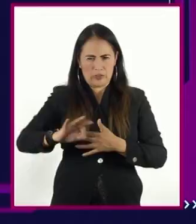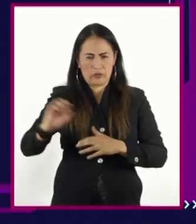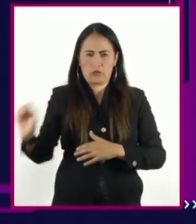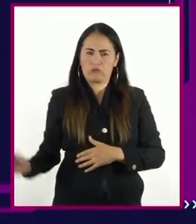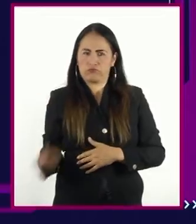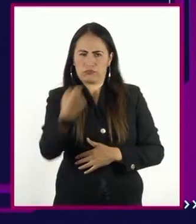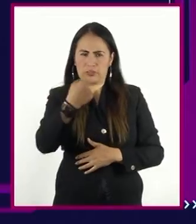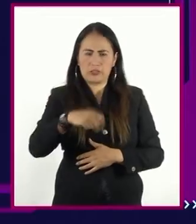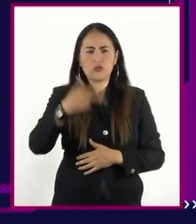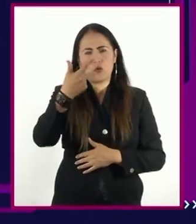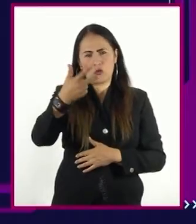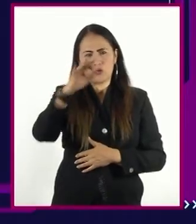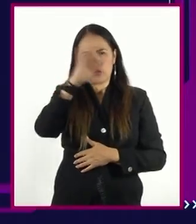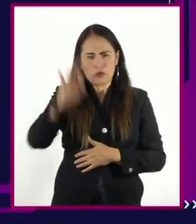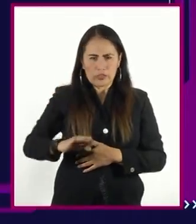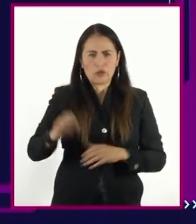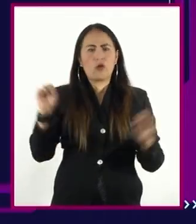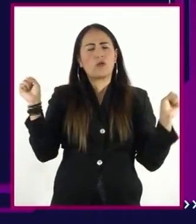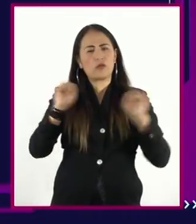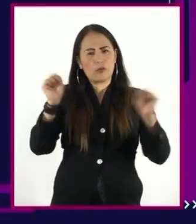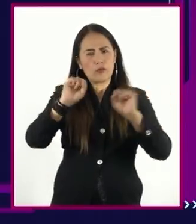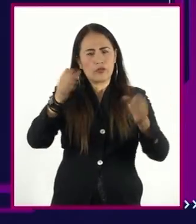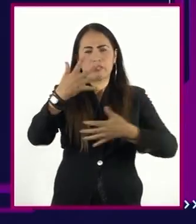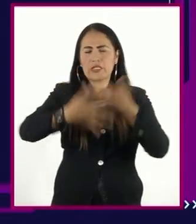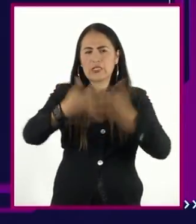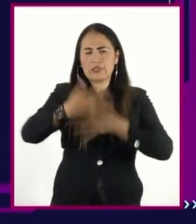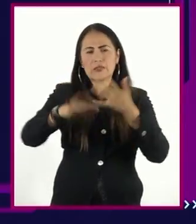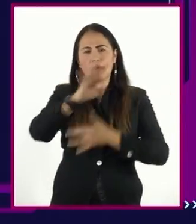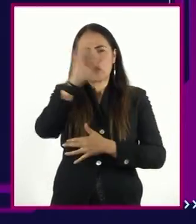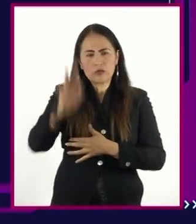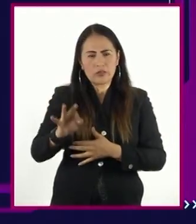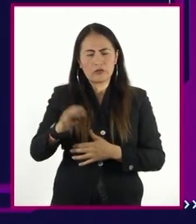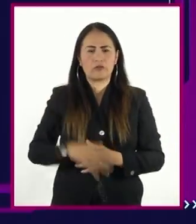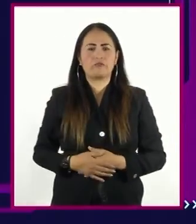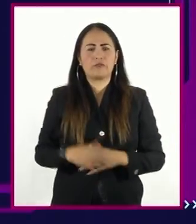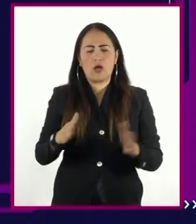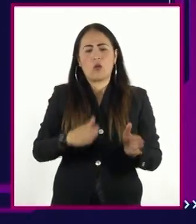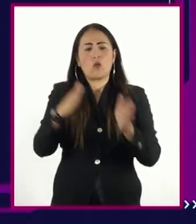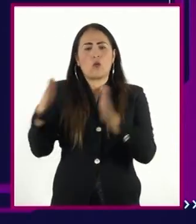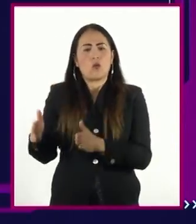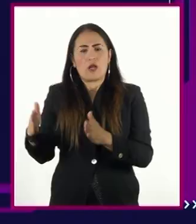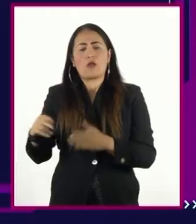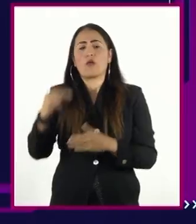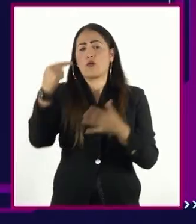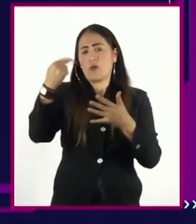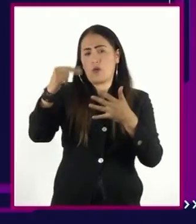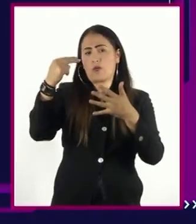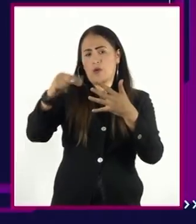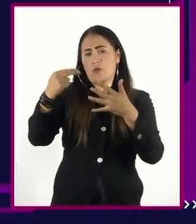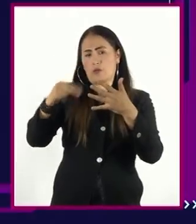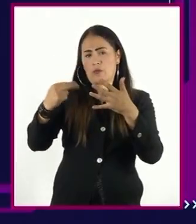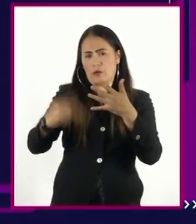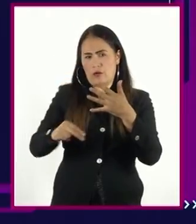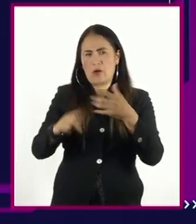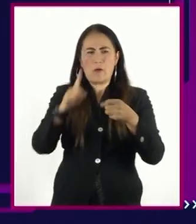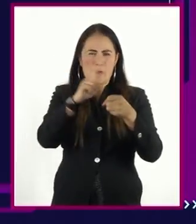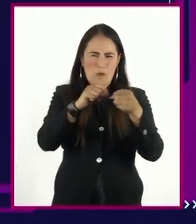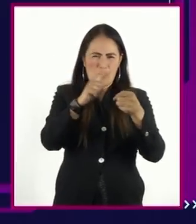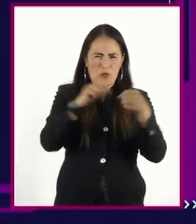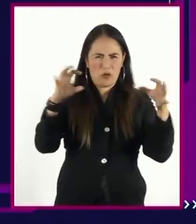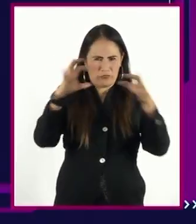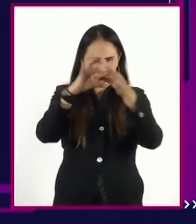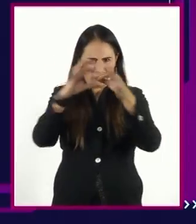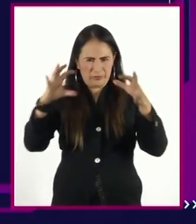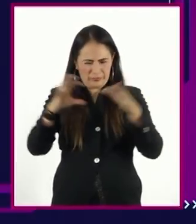tenis, 8% y atletismo, 15%. En un lado pondremos el nombre de las categorías con el color